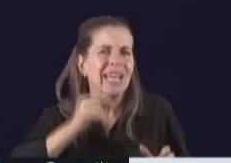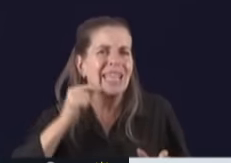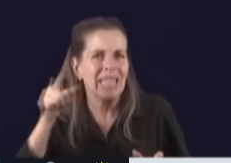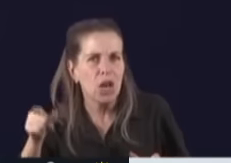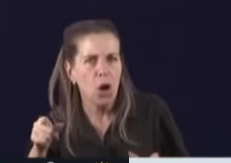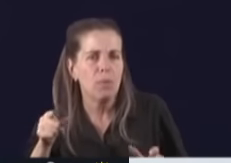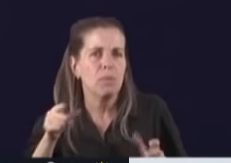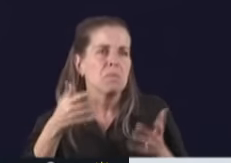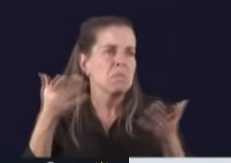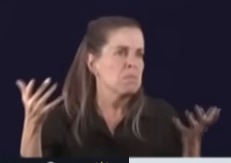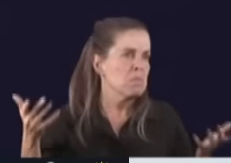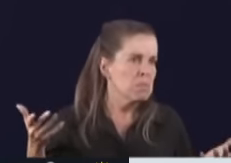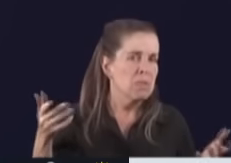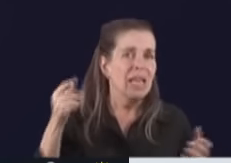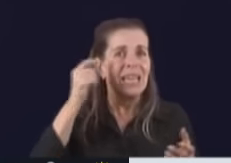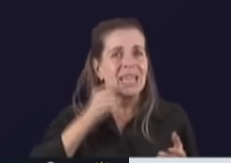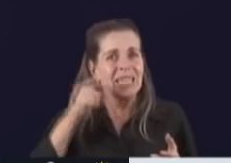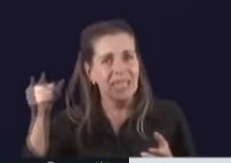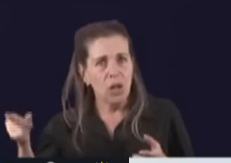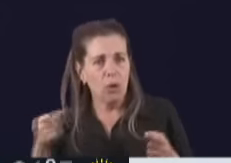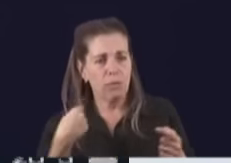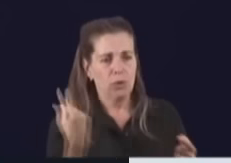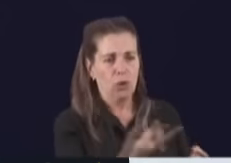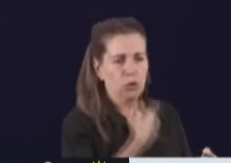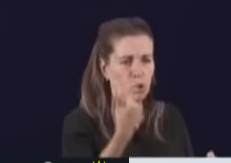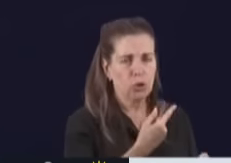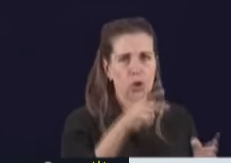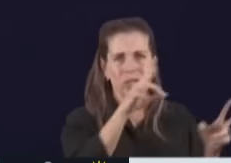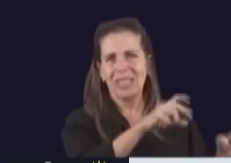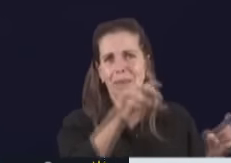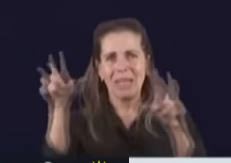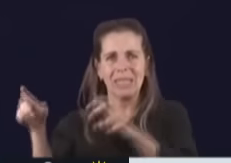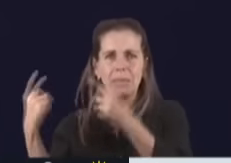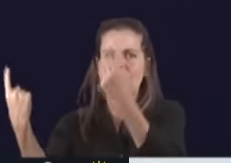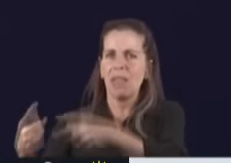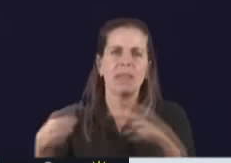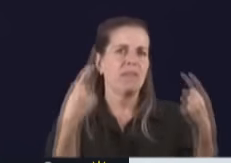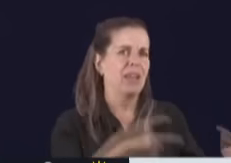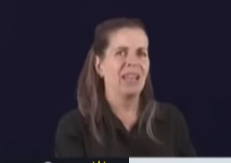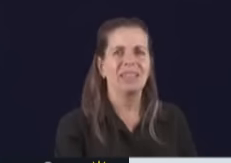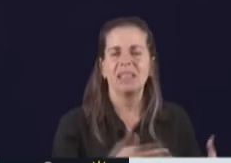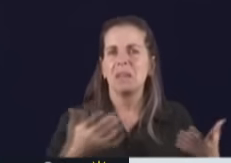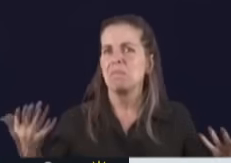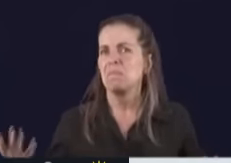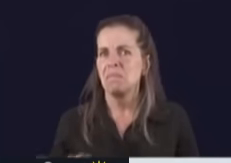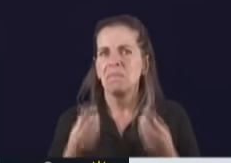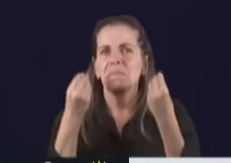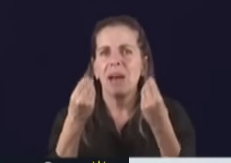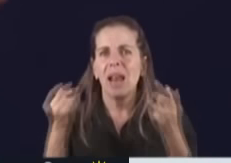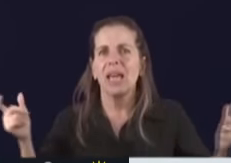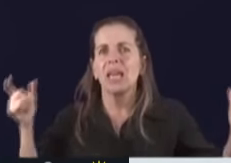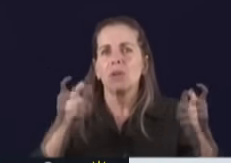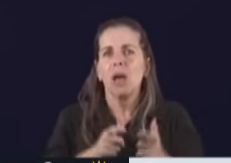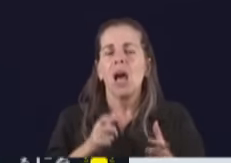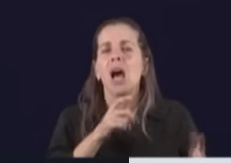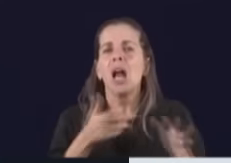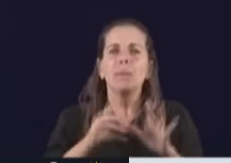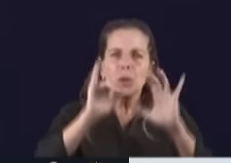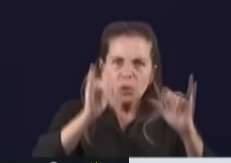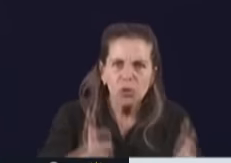no compartimos agenda con Kicillof. No tiene mucho sentido. No debería tener mucho sentido esa reunión. En algún momento por ahí